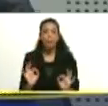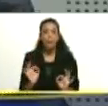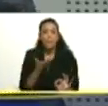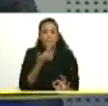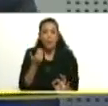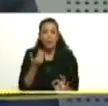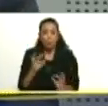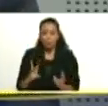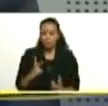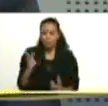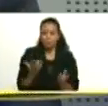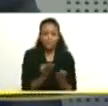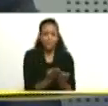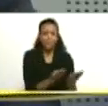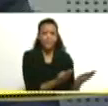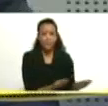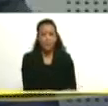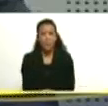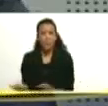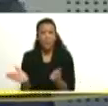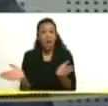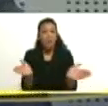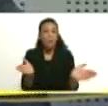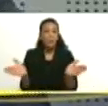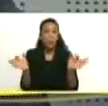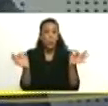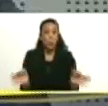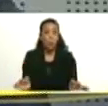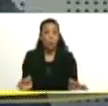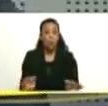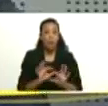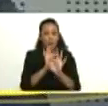mejor, verdaderamente,